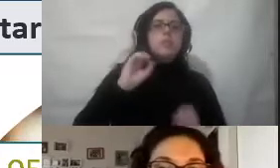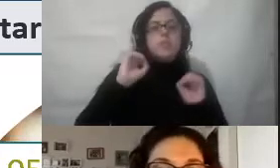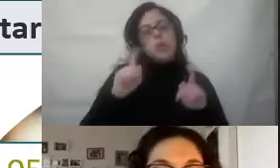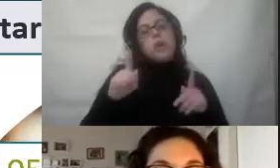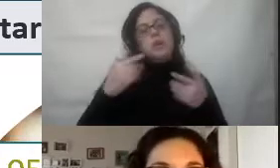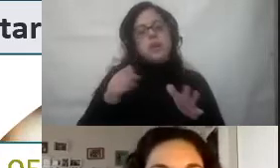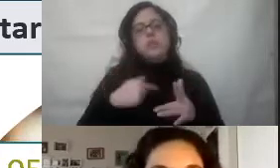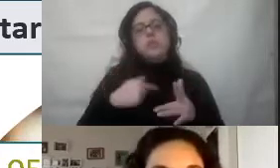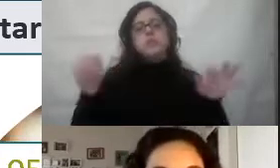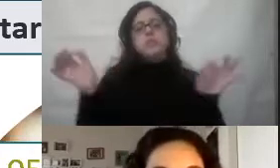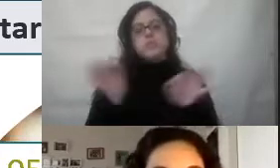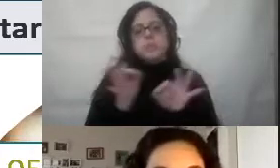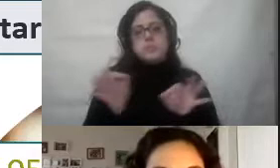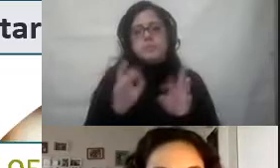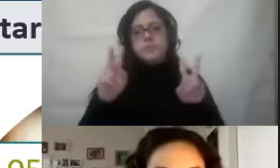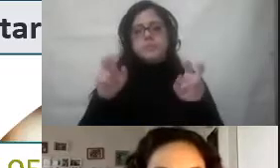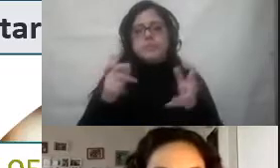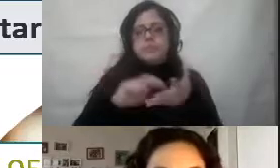Nosotras siempre